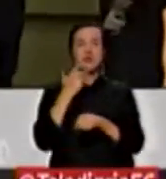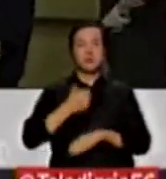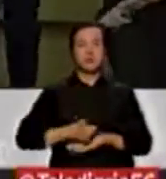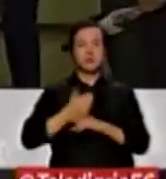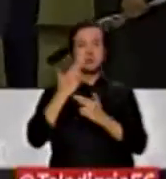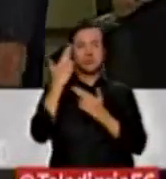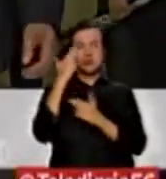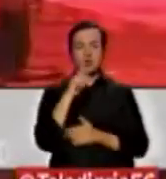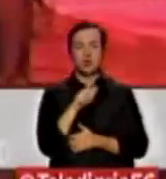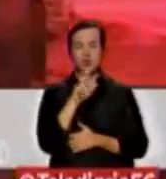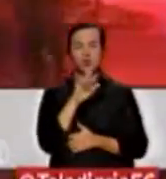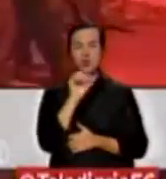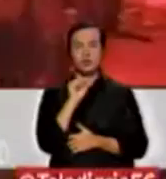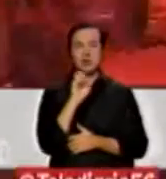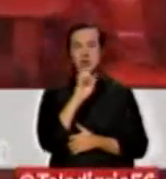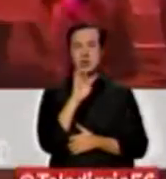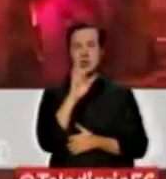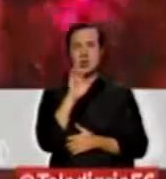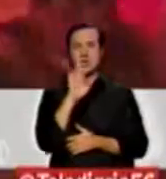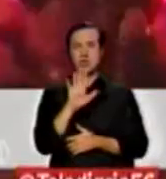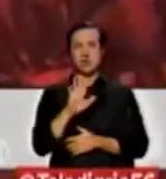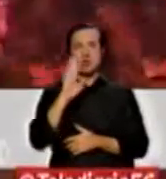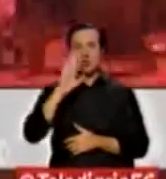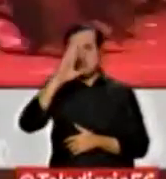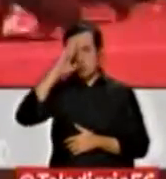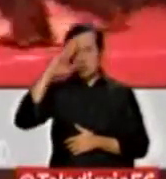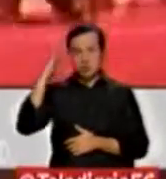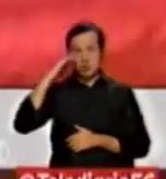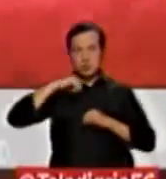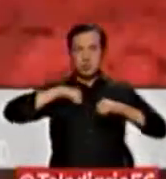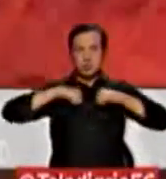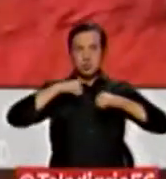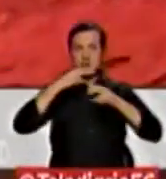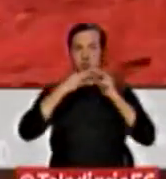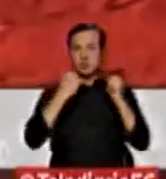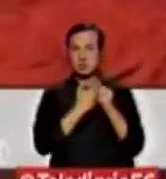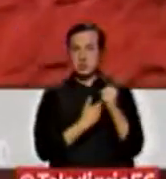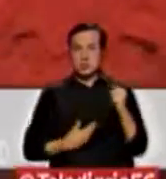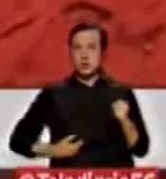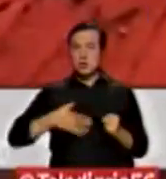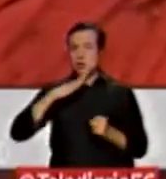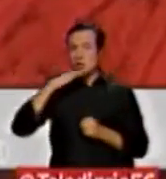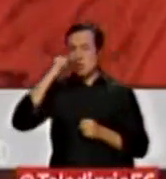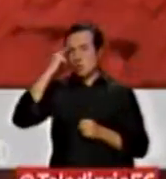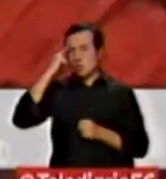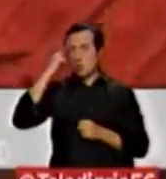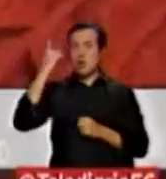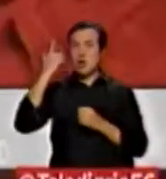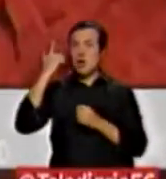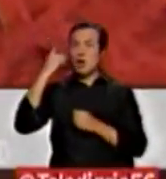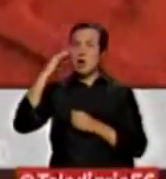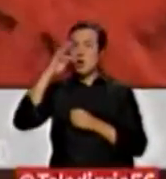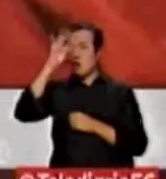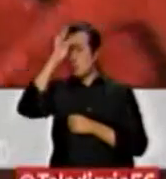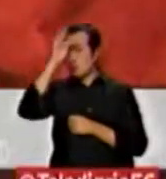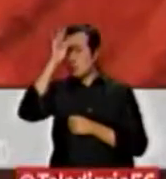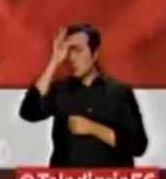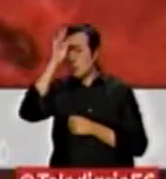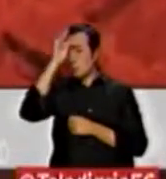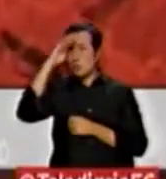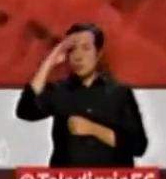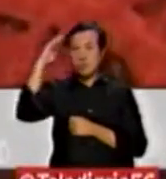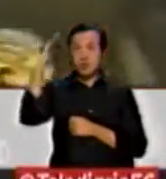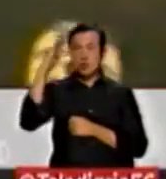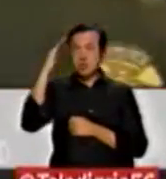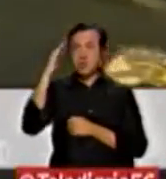ejército Luis Castro, oficial que comandó el operativo para sacar al expresidente Rafael Correa del hospital de la policía el 30 de septiembre